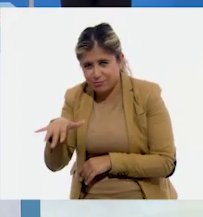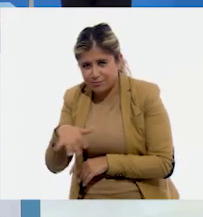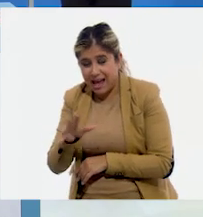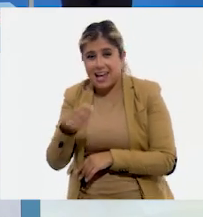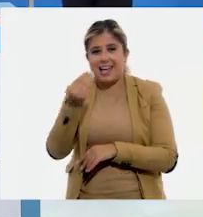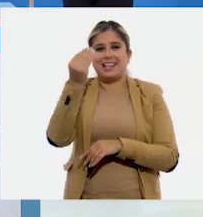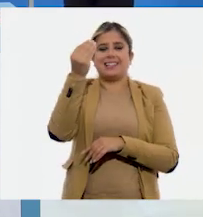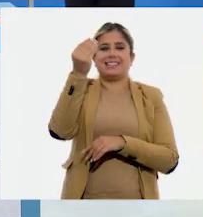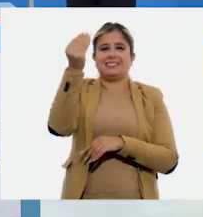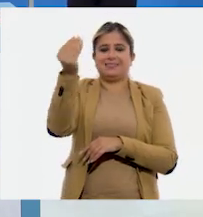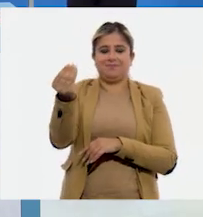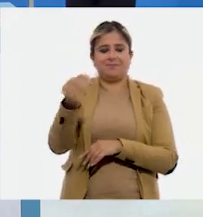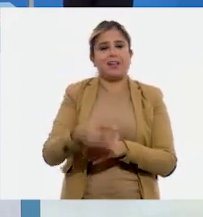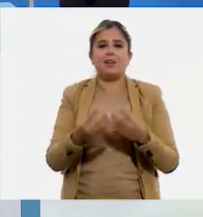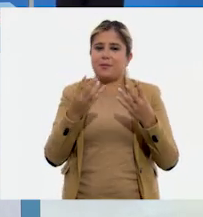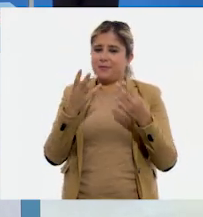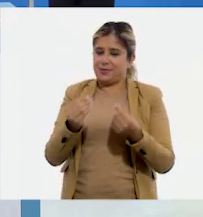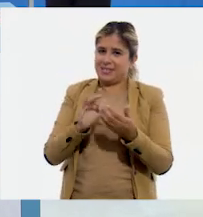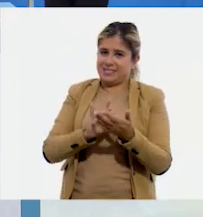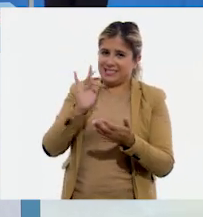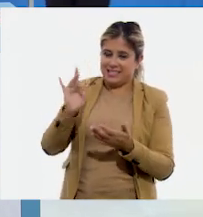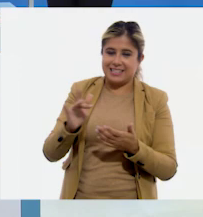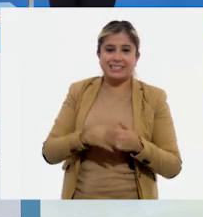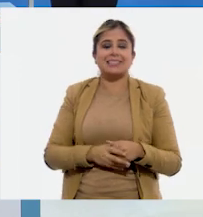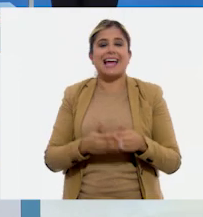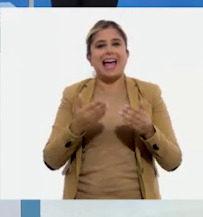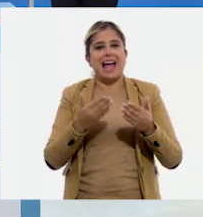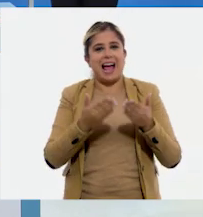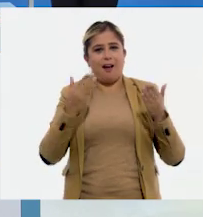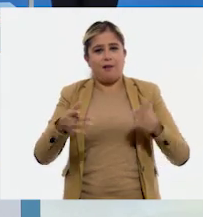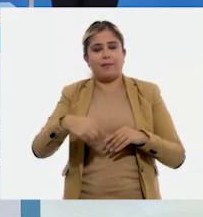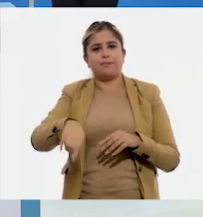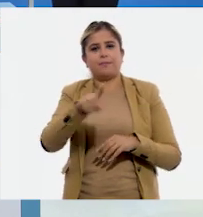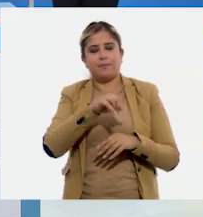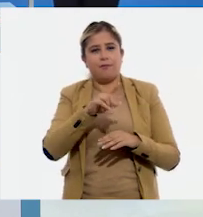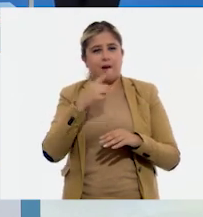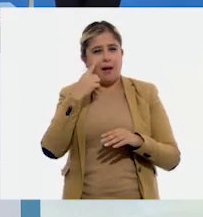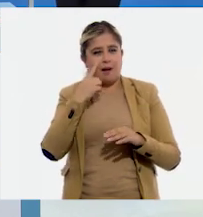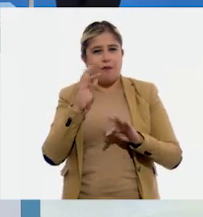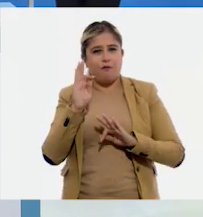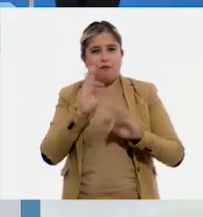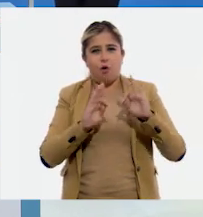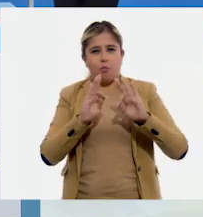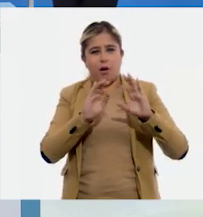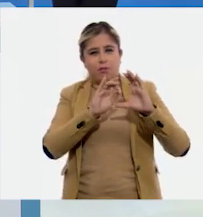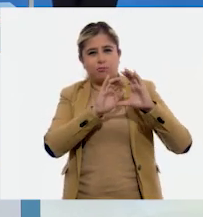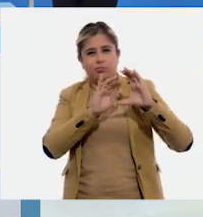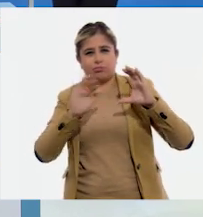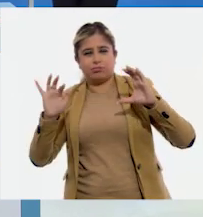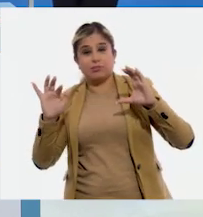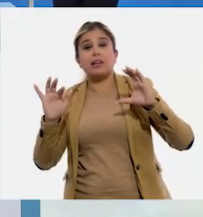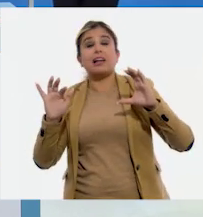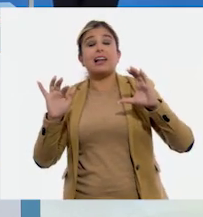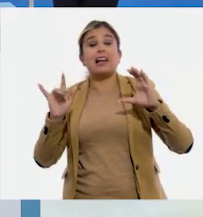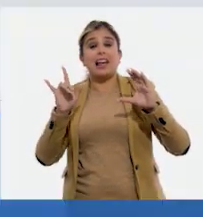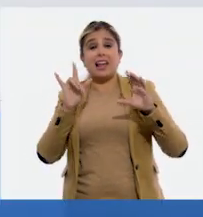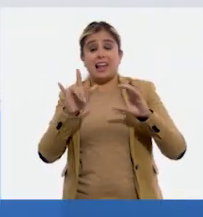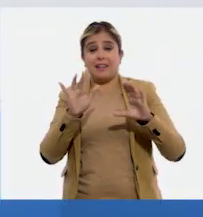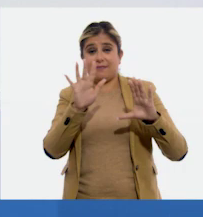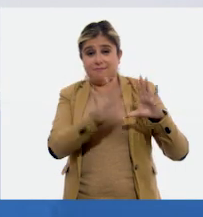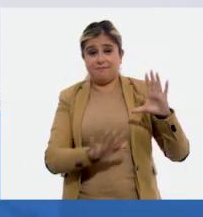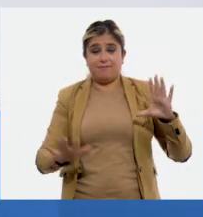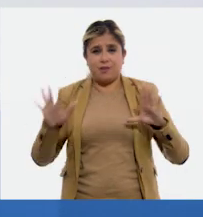Aquí está. Muchas gracias, Tom. Ahora sí, vamos con la fórmula. Ya sabemos que el área